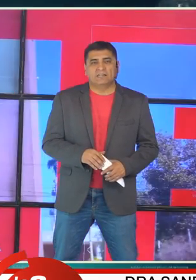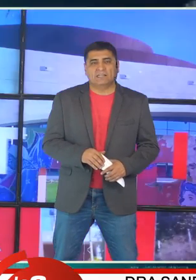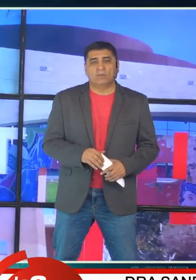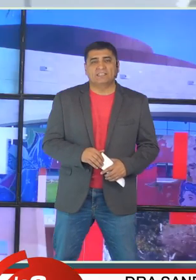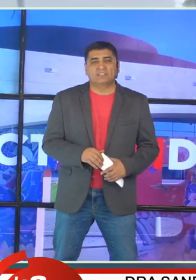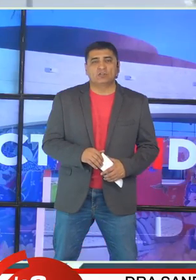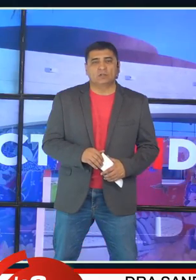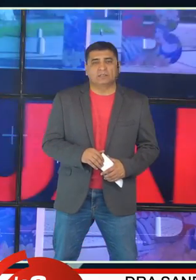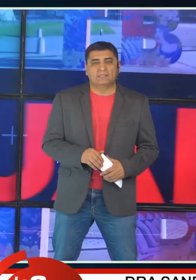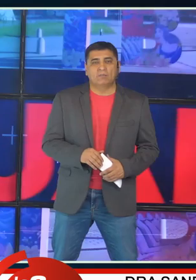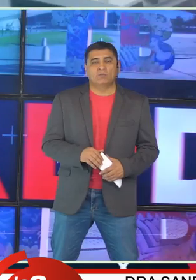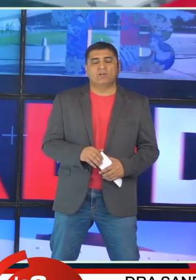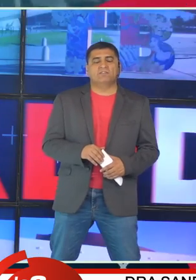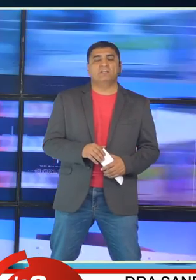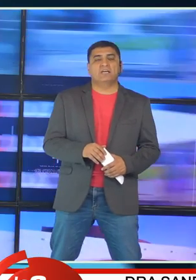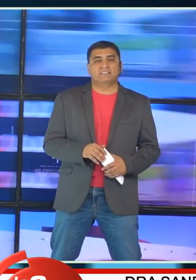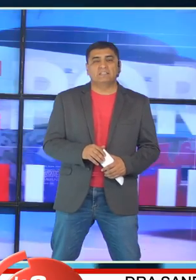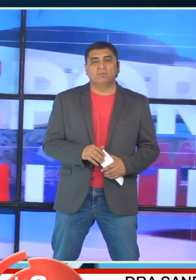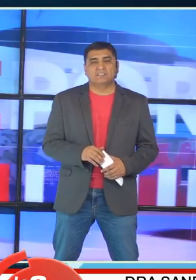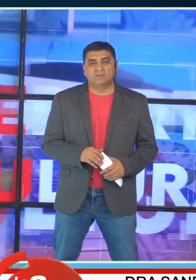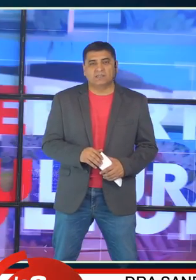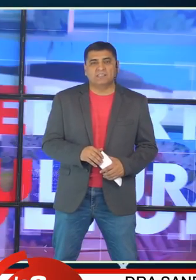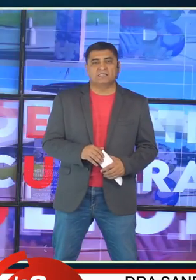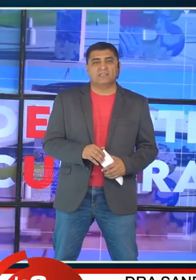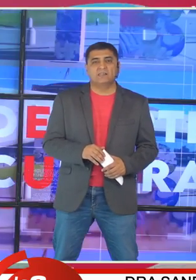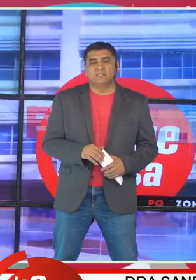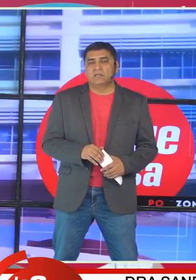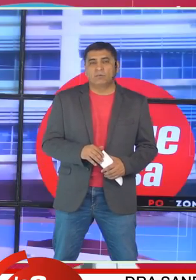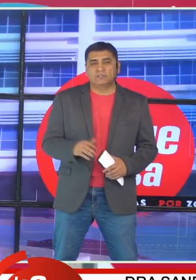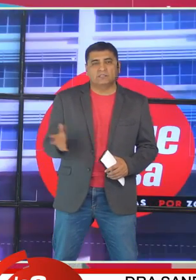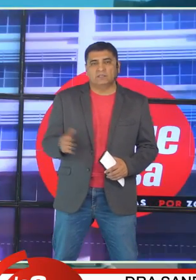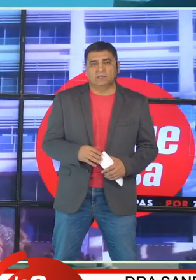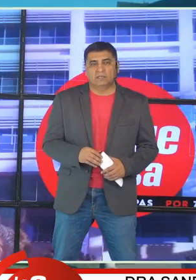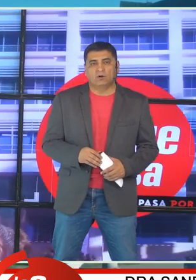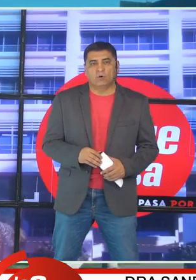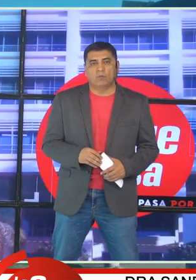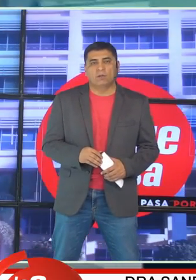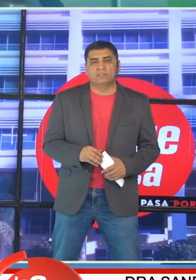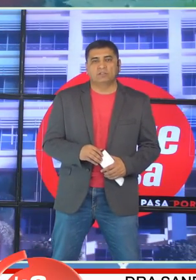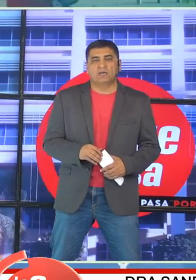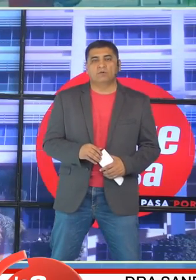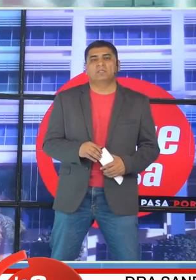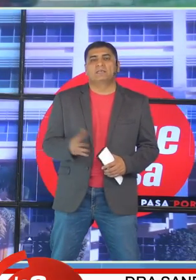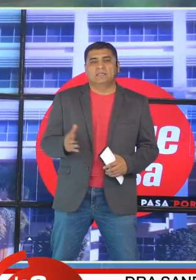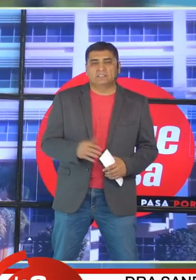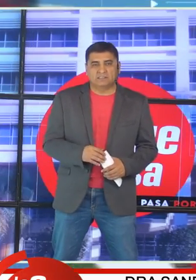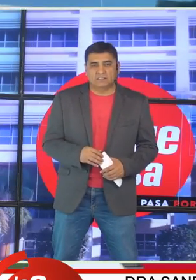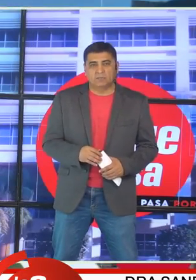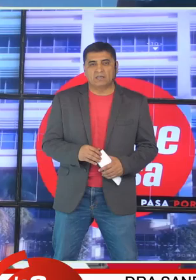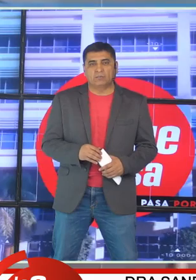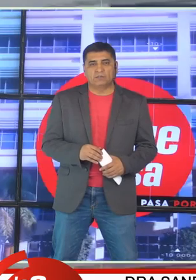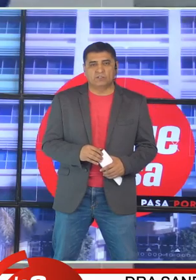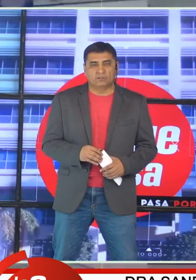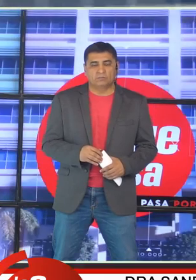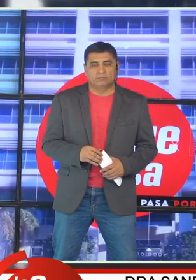Digo la recomendación. La mamografía siempre se debe realizar y después, como complemento, digamos, este sistema